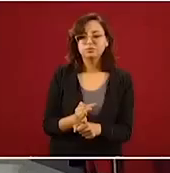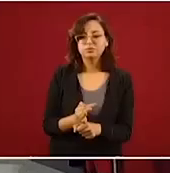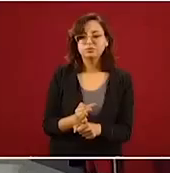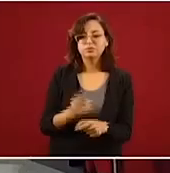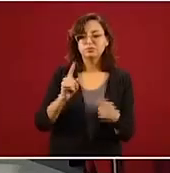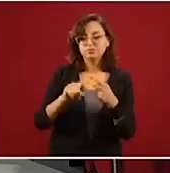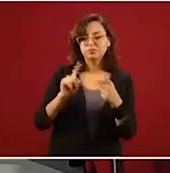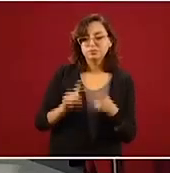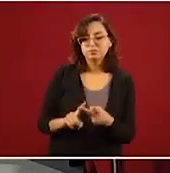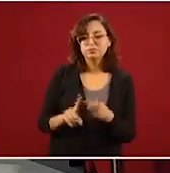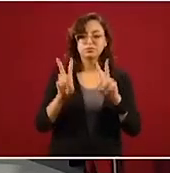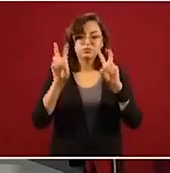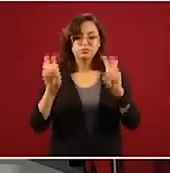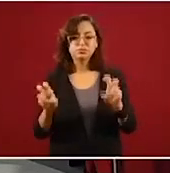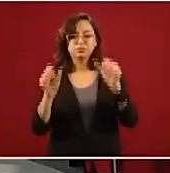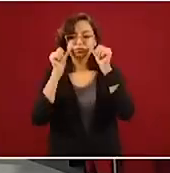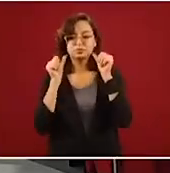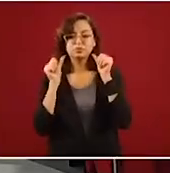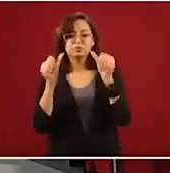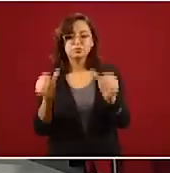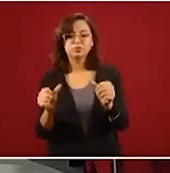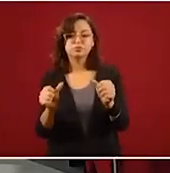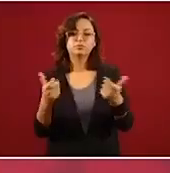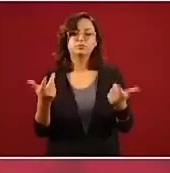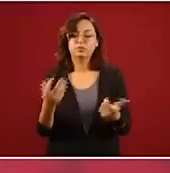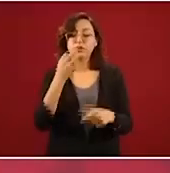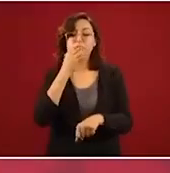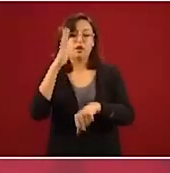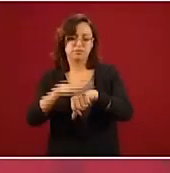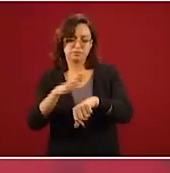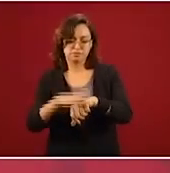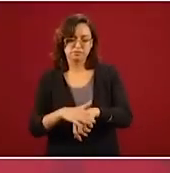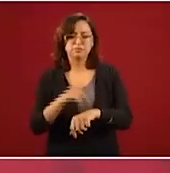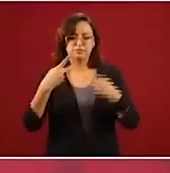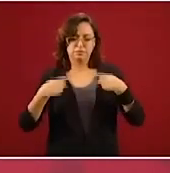atendiendo dos asuntos, ¿no? Esto para información de nuestros paisanos.